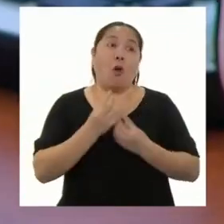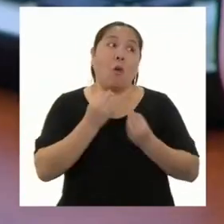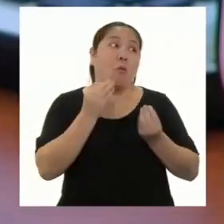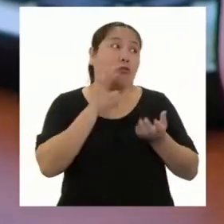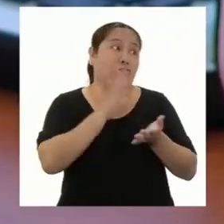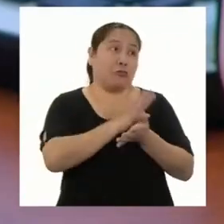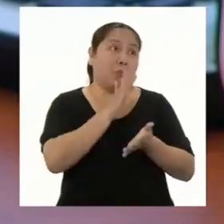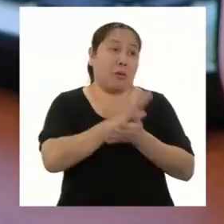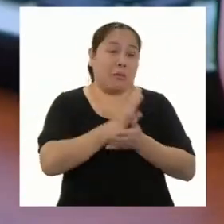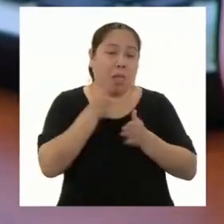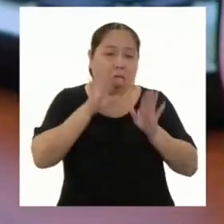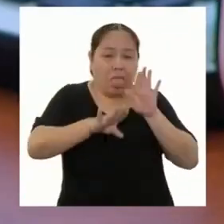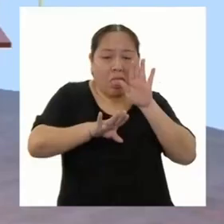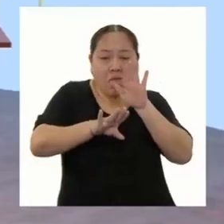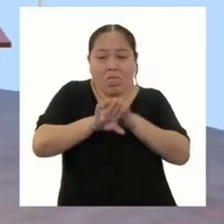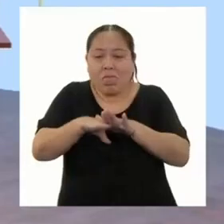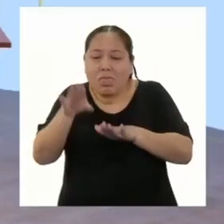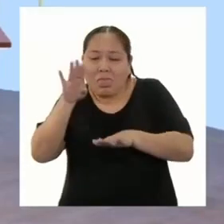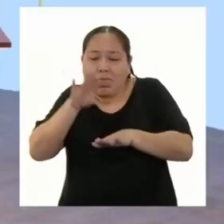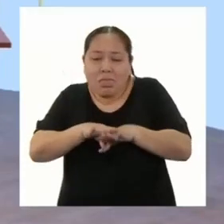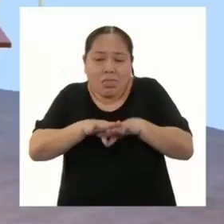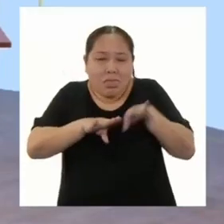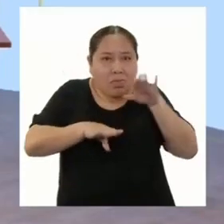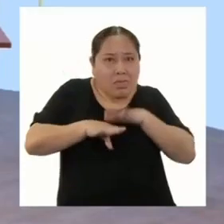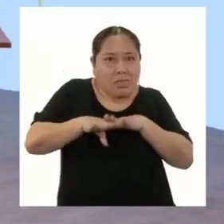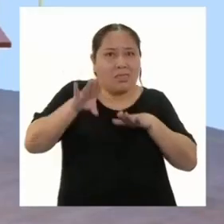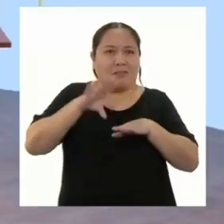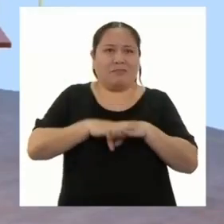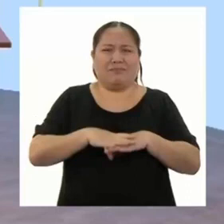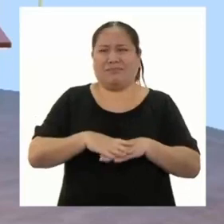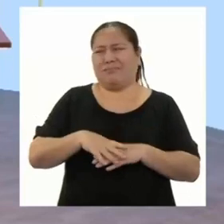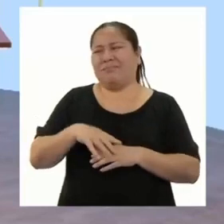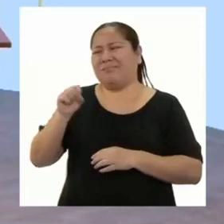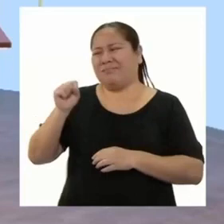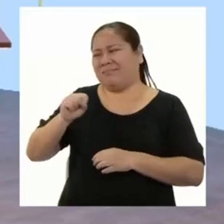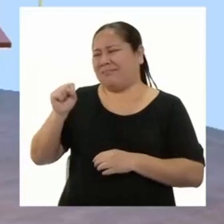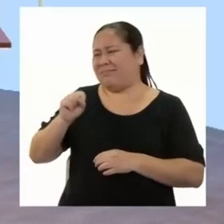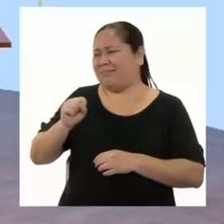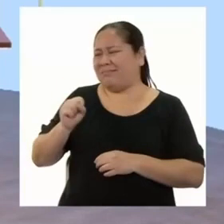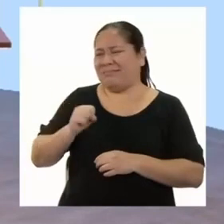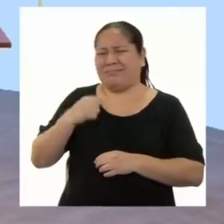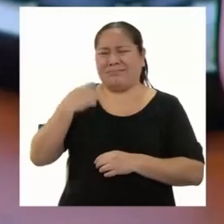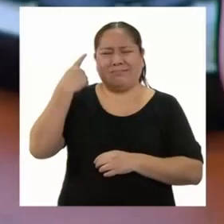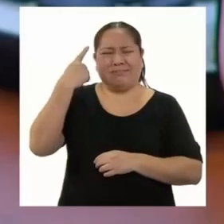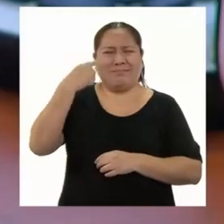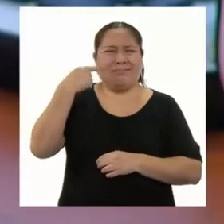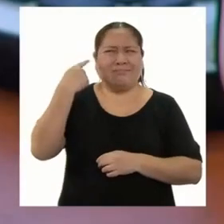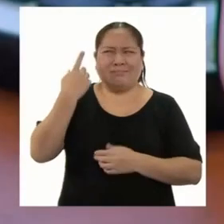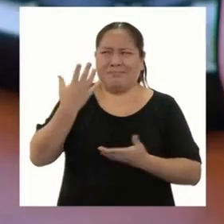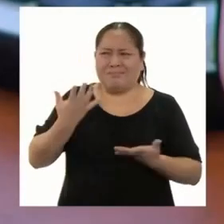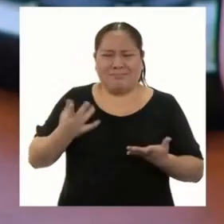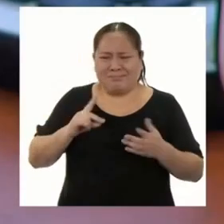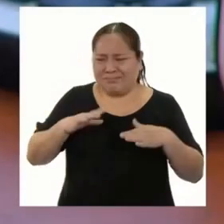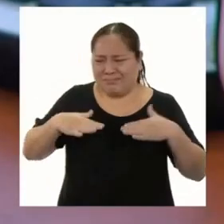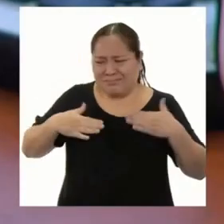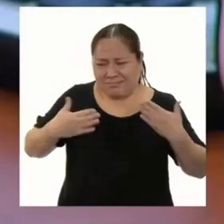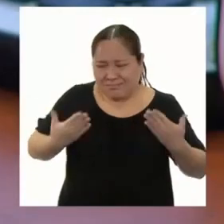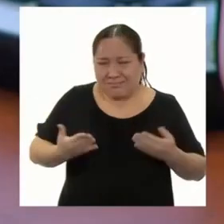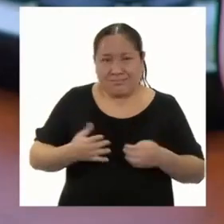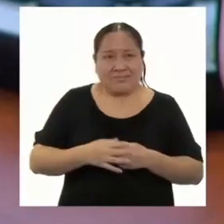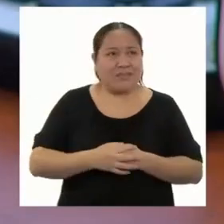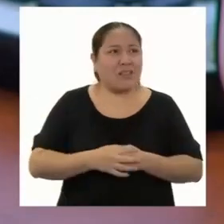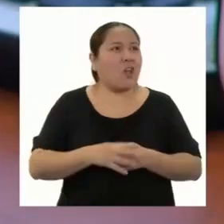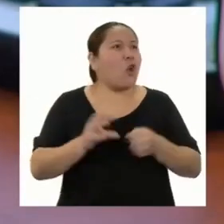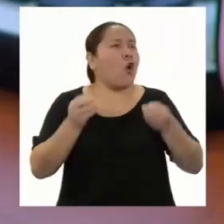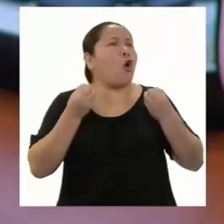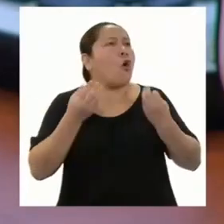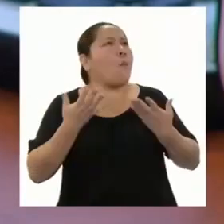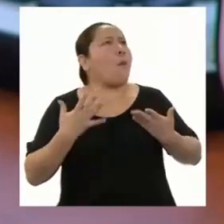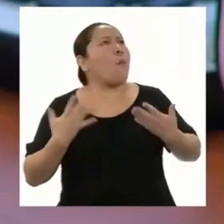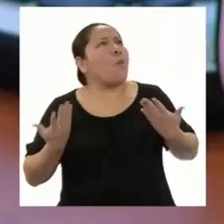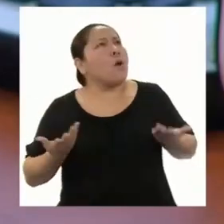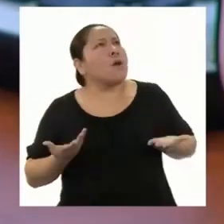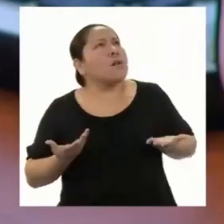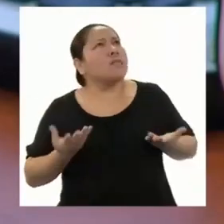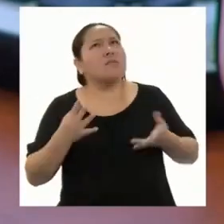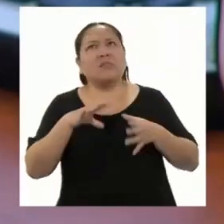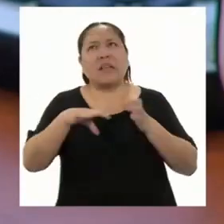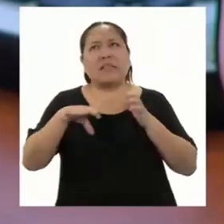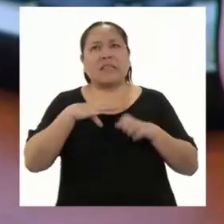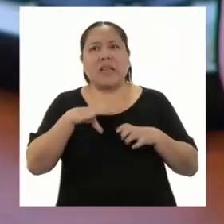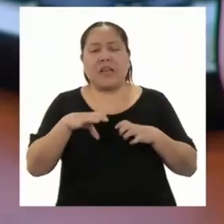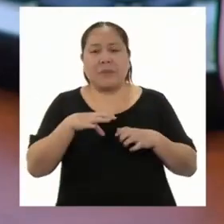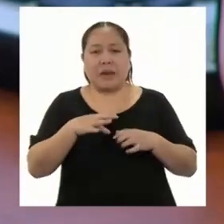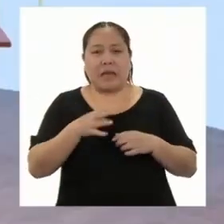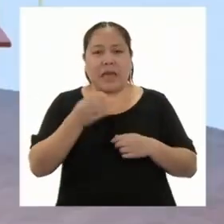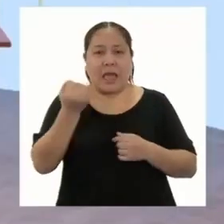pegados, mejor! Exacto, sería una locura. ¿Y cómo puedes hacer para que el dibujo te